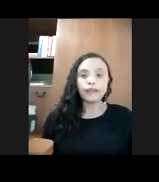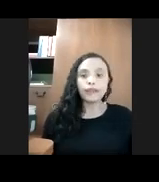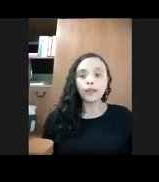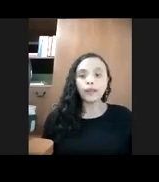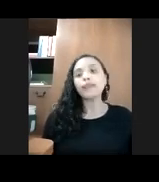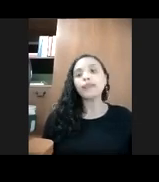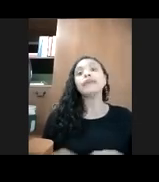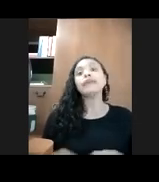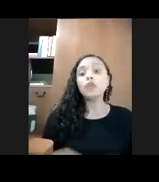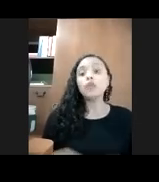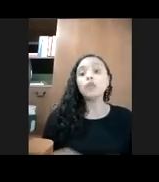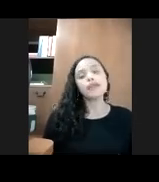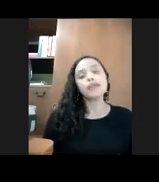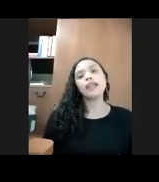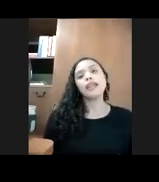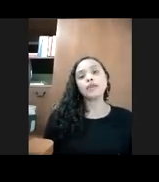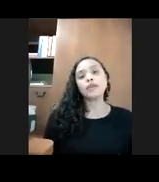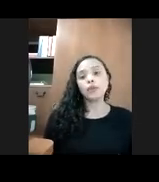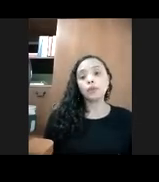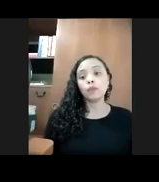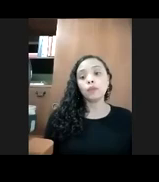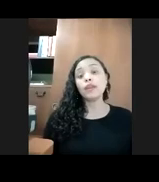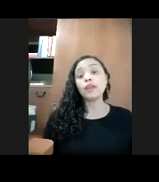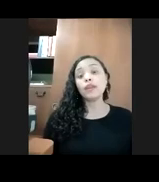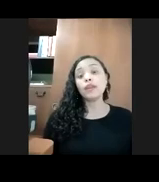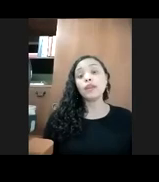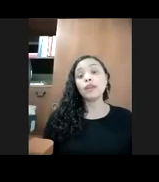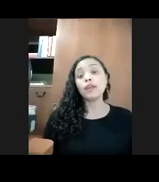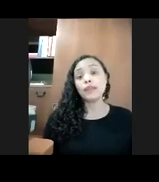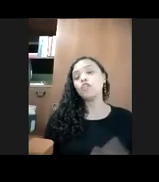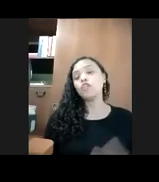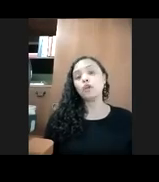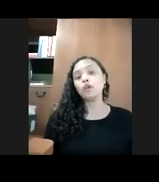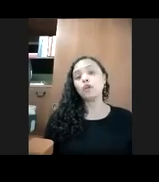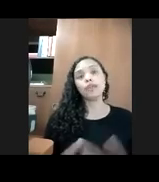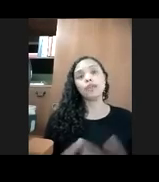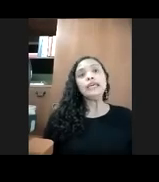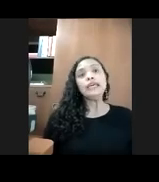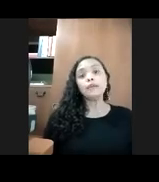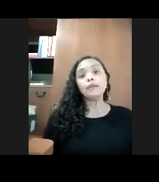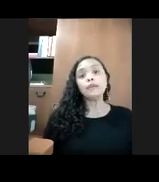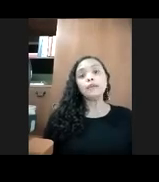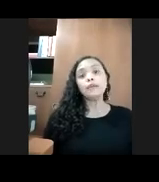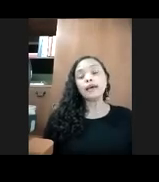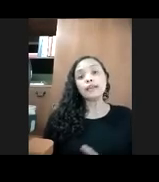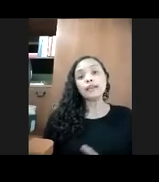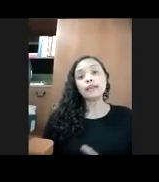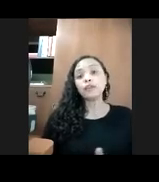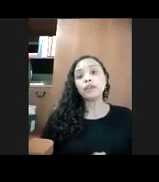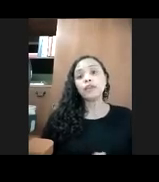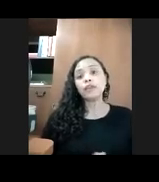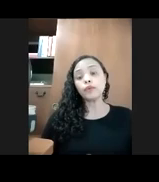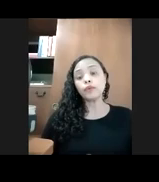de respuesta que incluyan a la población adulto mayor, el diseño de planes de atención. Desde Convite tenemos ya 3 años también